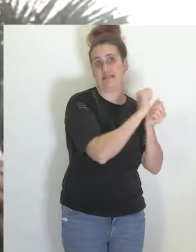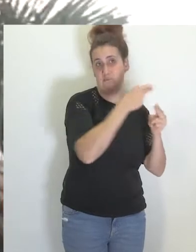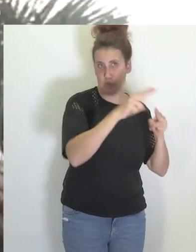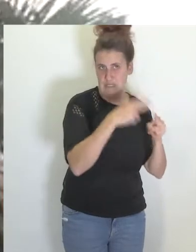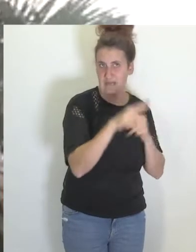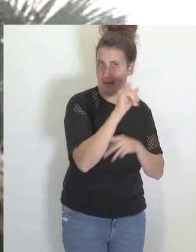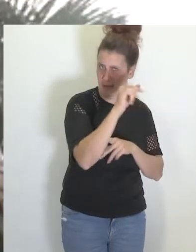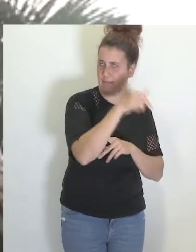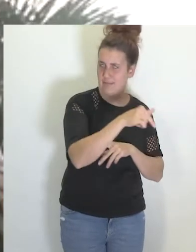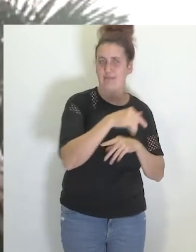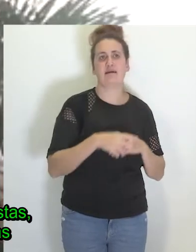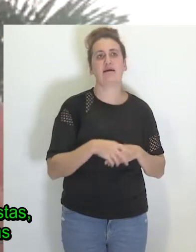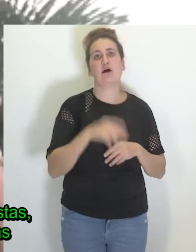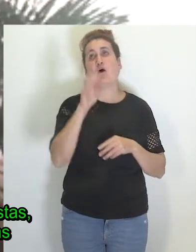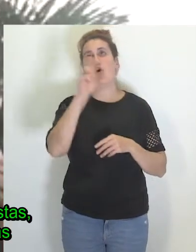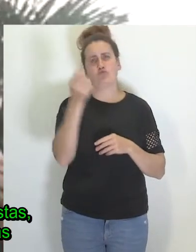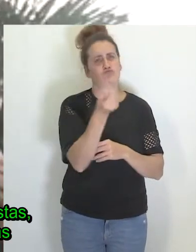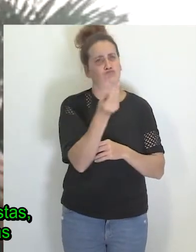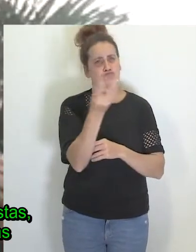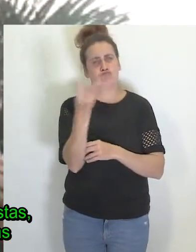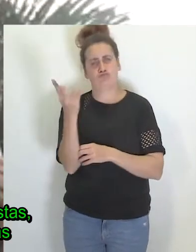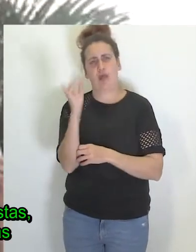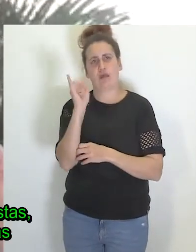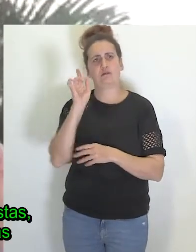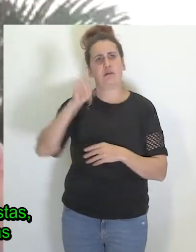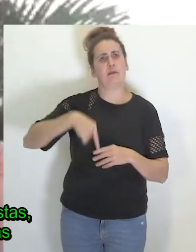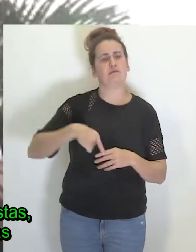políticas. Y hay otra cantidad